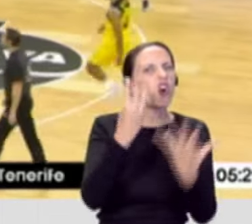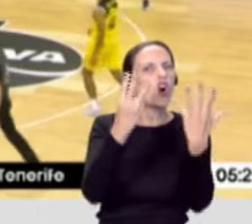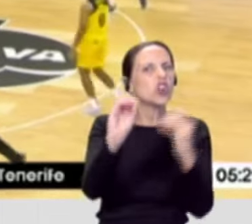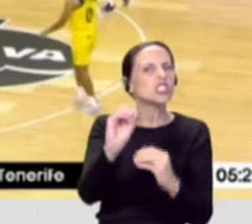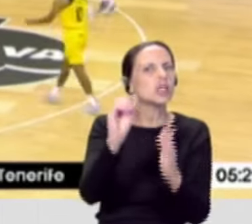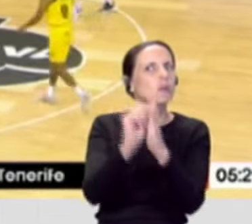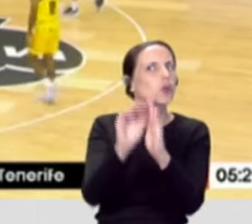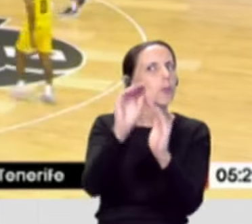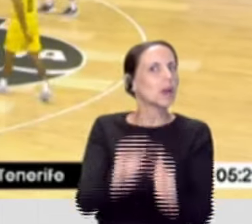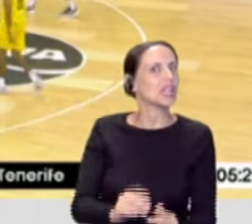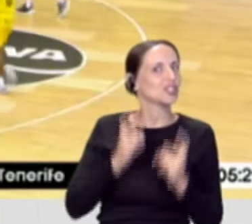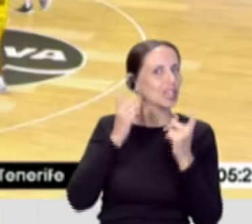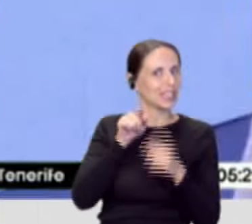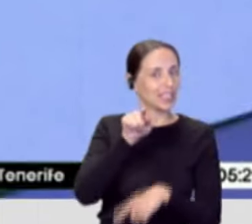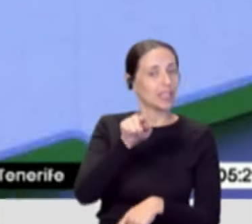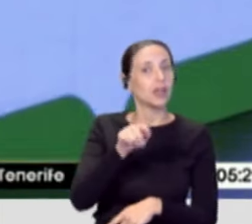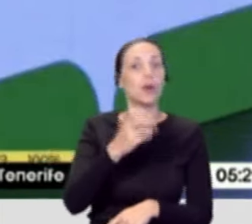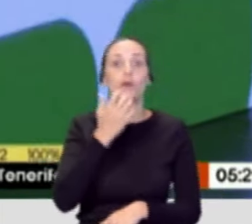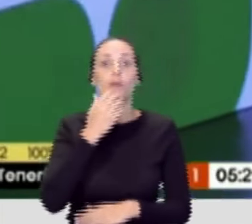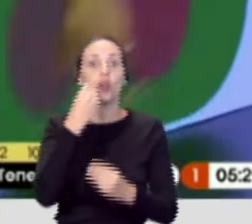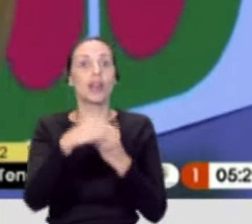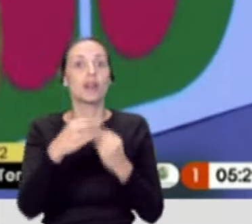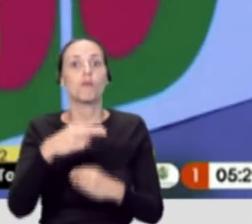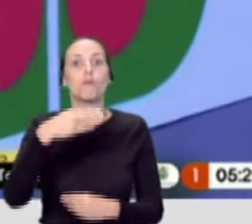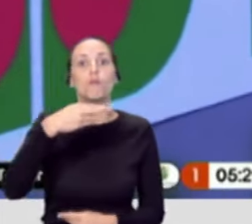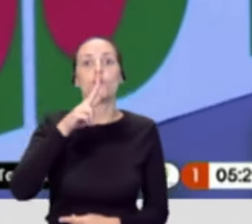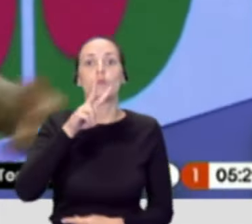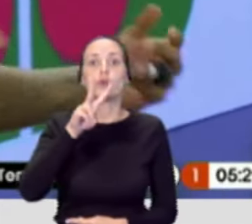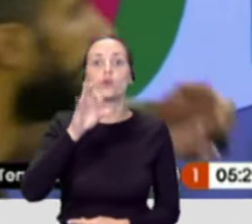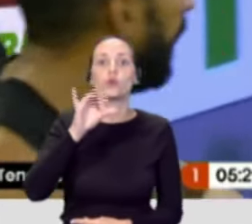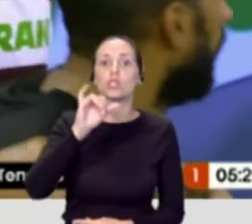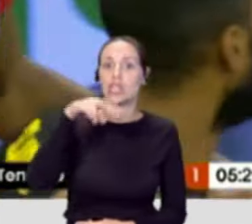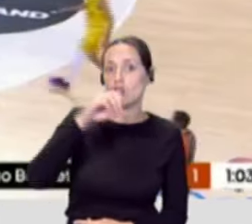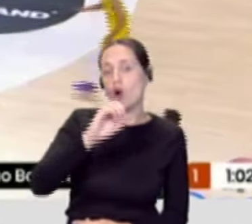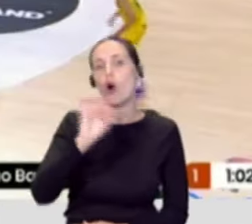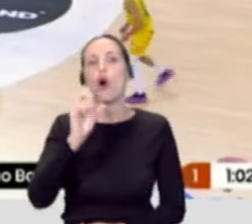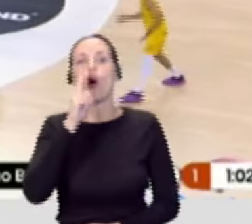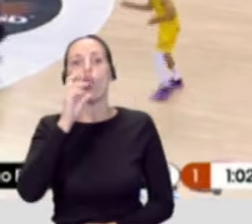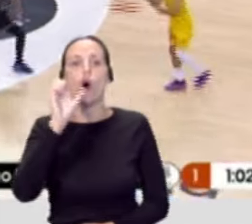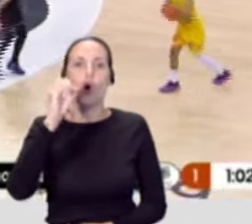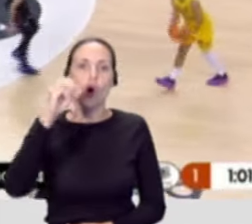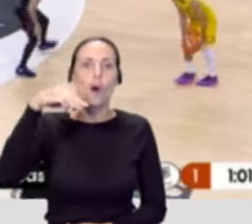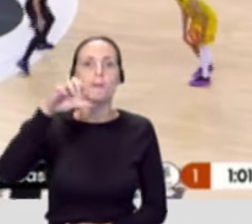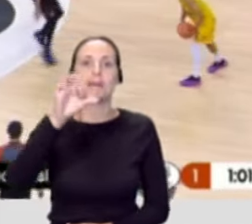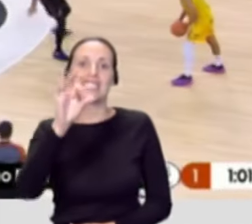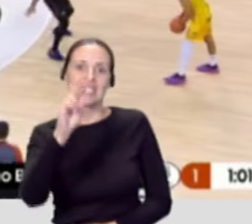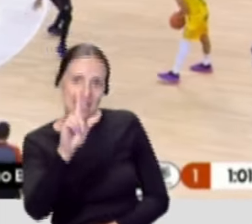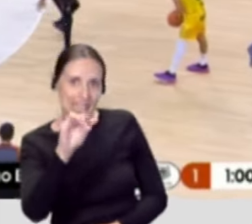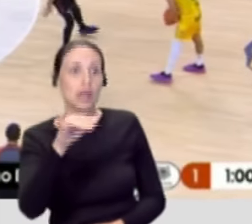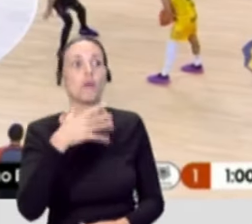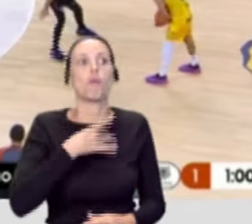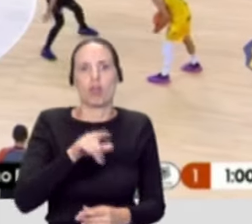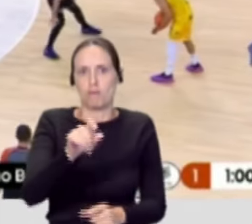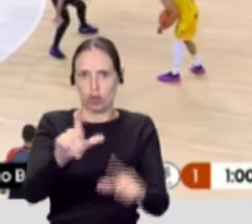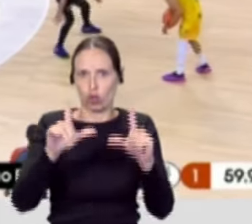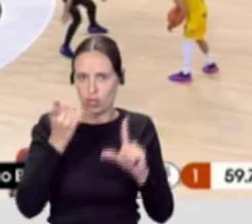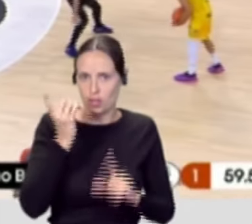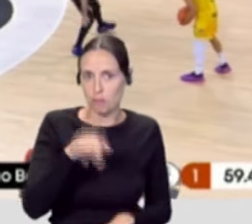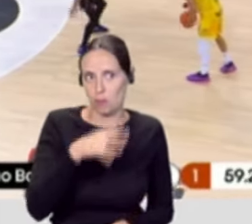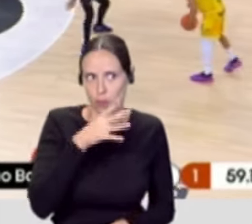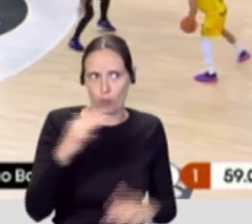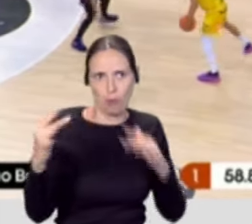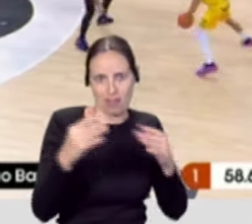ejemplo, en Gran Canaria, pues gente como Plusino, como Homesley, si también son capaces de, bueno, pues tener ese protagonismo en un partido de esta entidad y con todo lo que significa, porque,